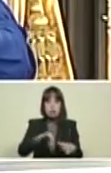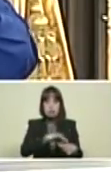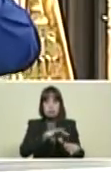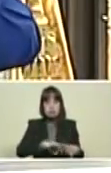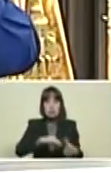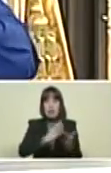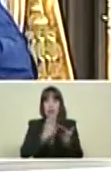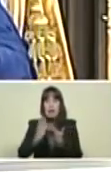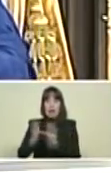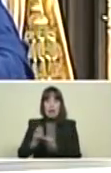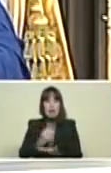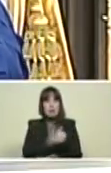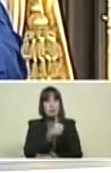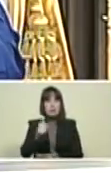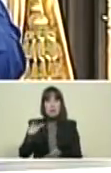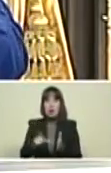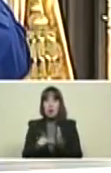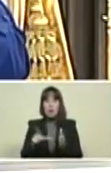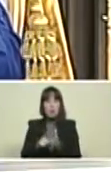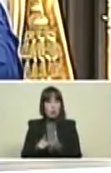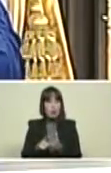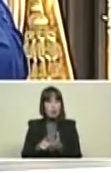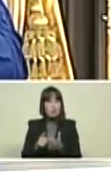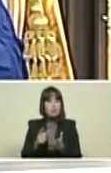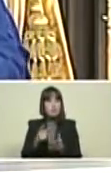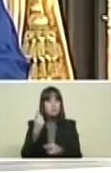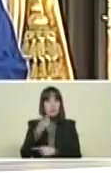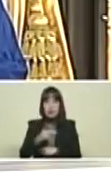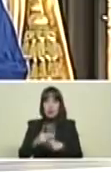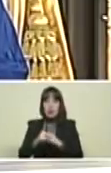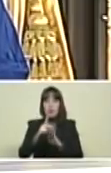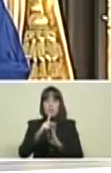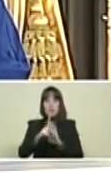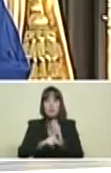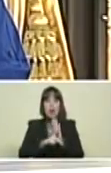escuela, cada liceo debe tener su plan productivo.